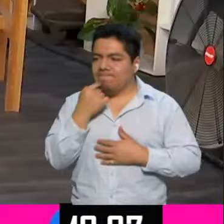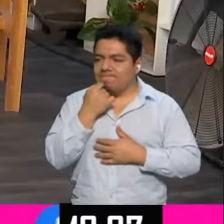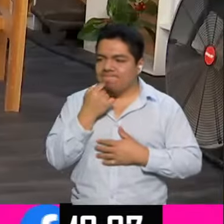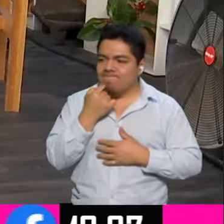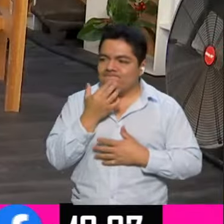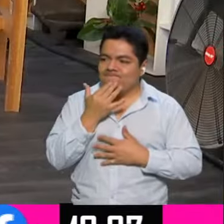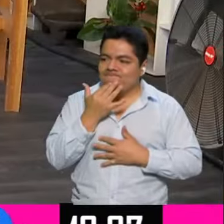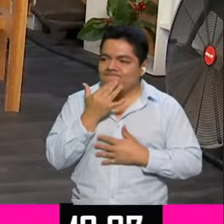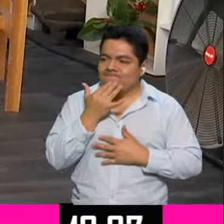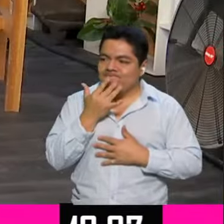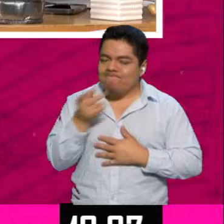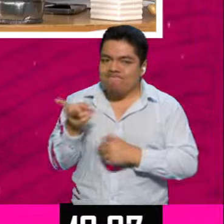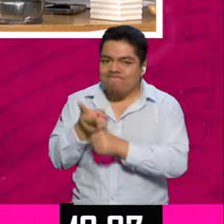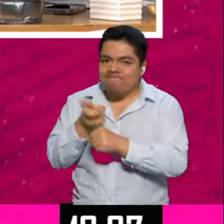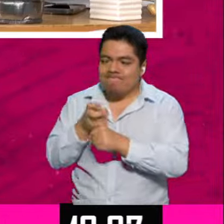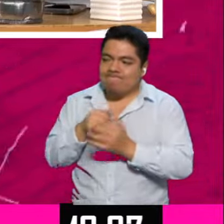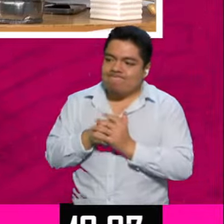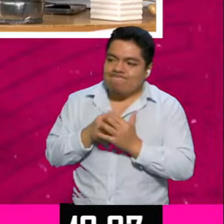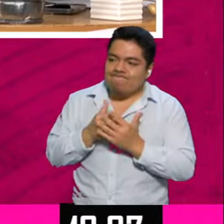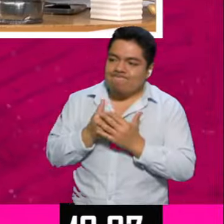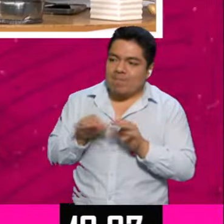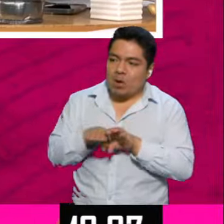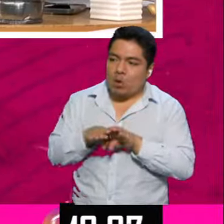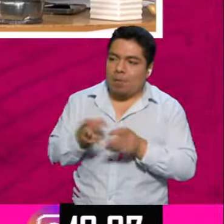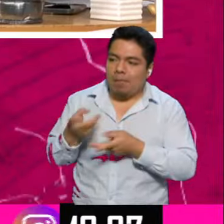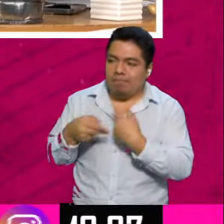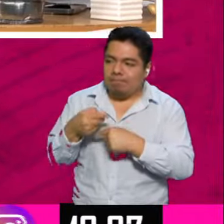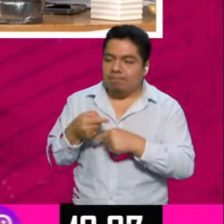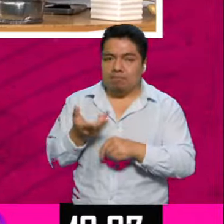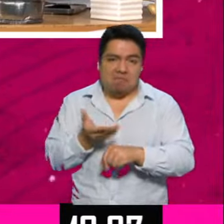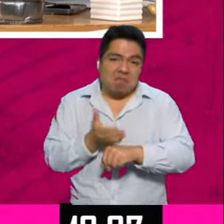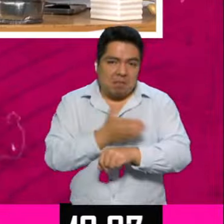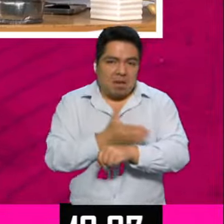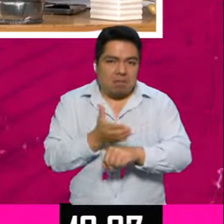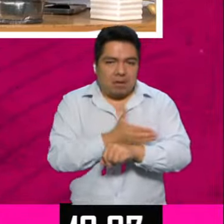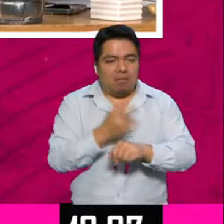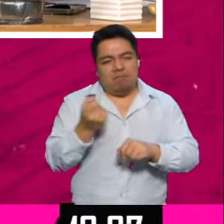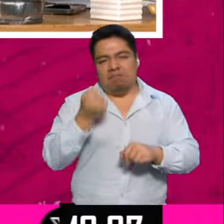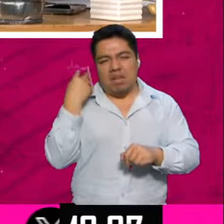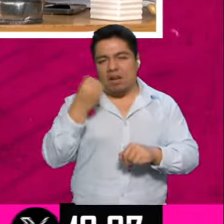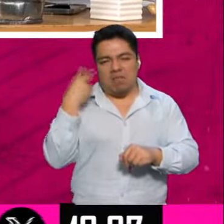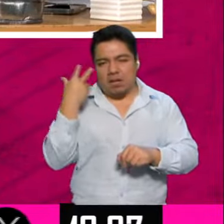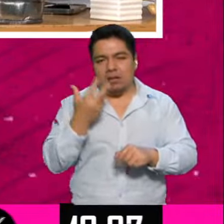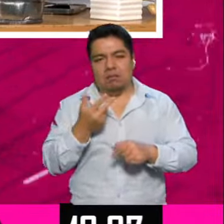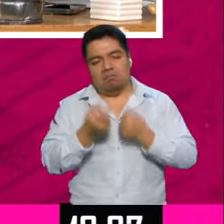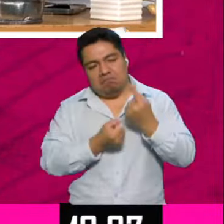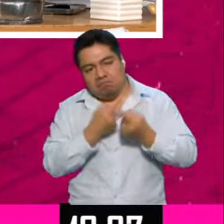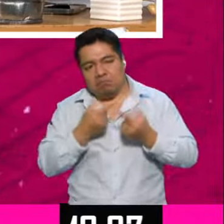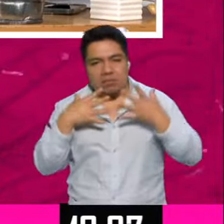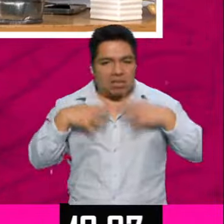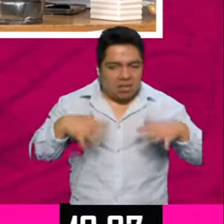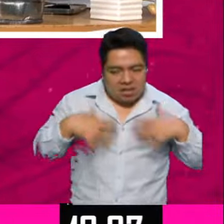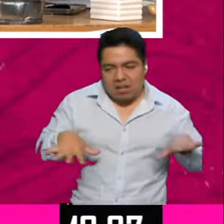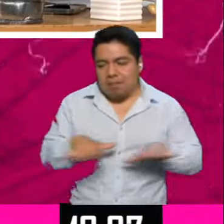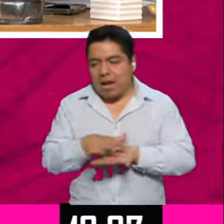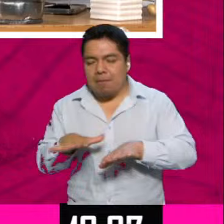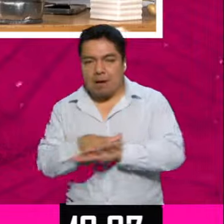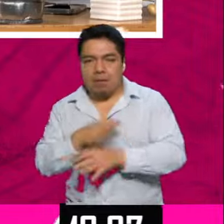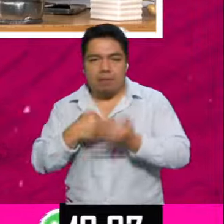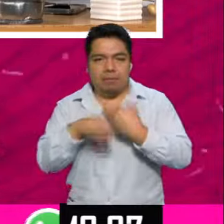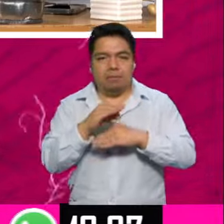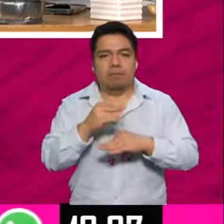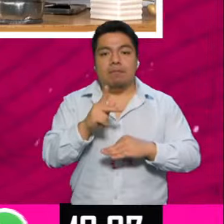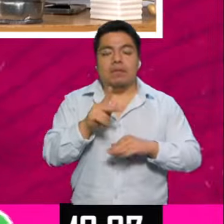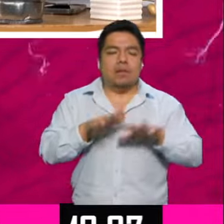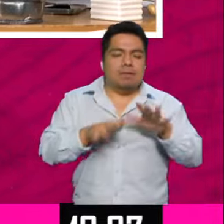otra carrera? Así es. Los invitaba, ellos me acompañaban a los eventos, me ayudaban a cambiarme, a los cambios, todo. Pero en